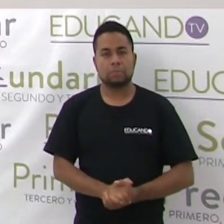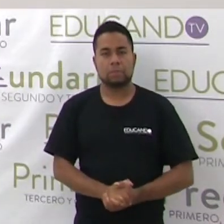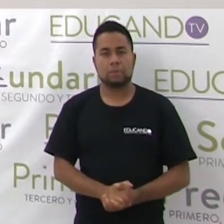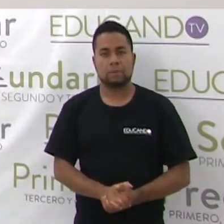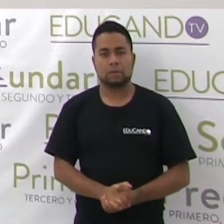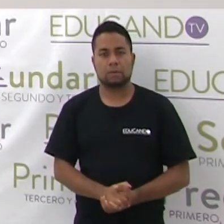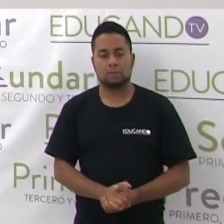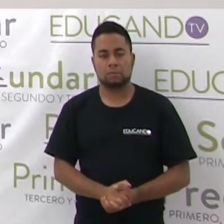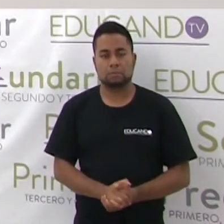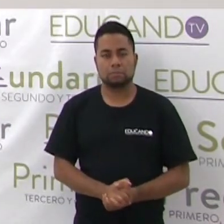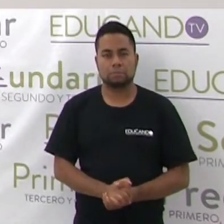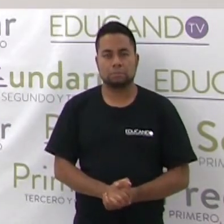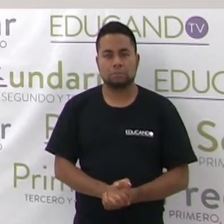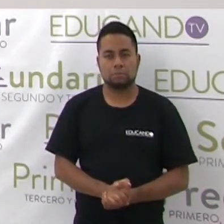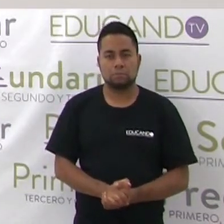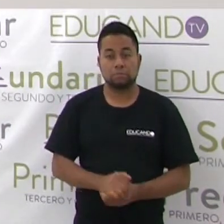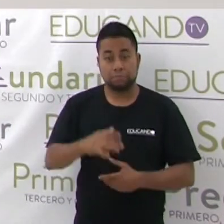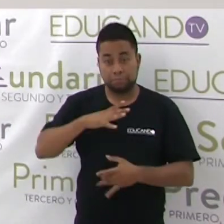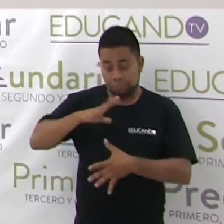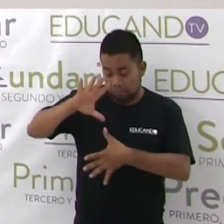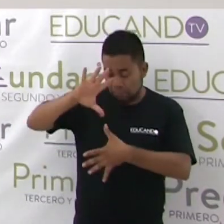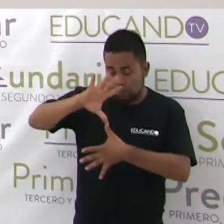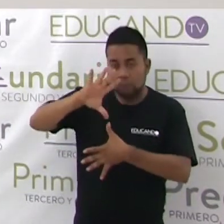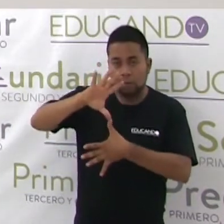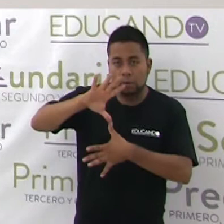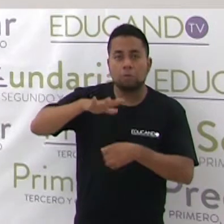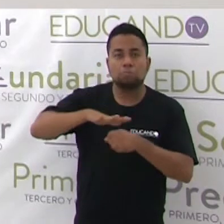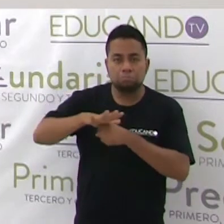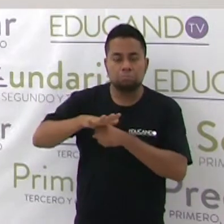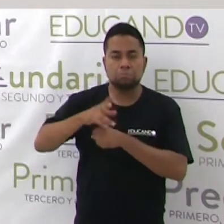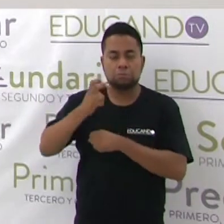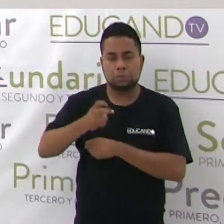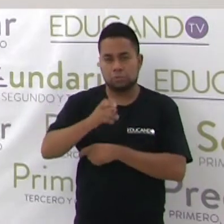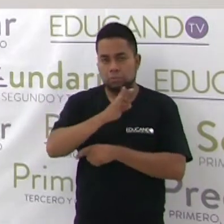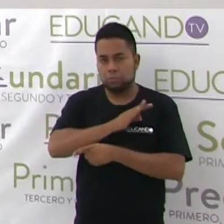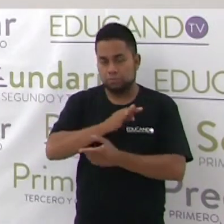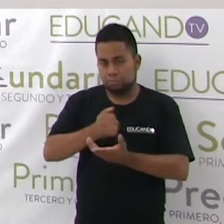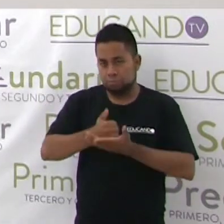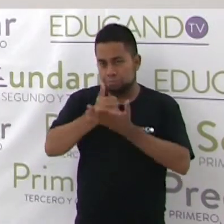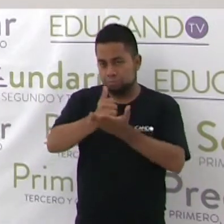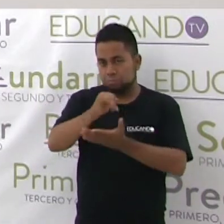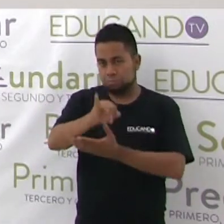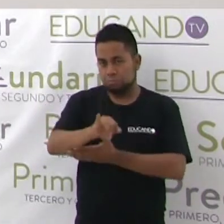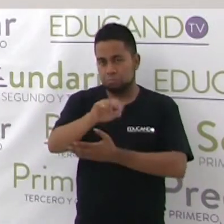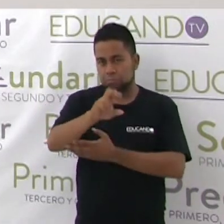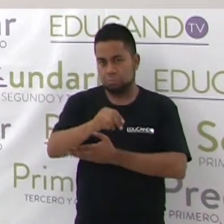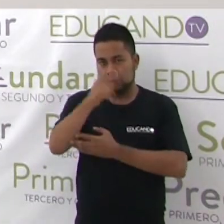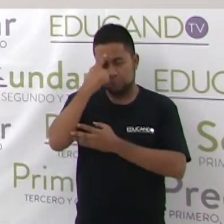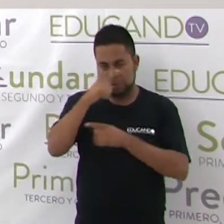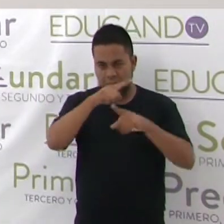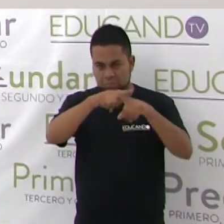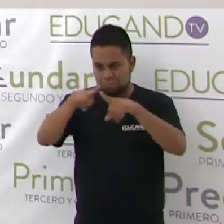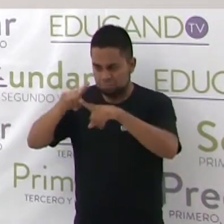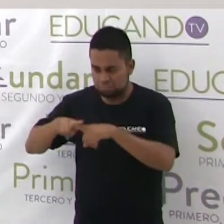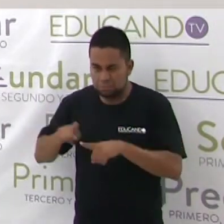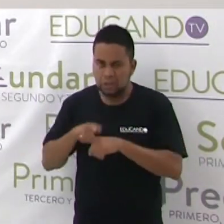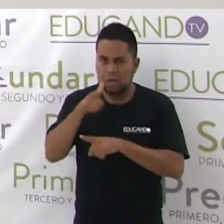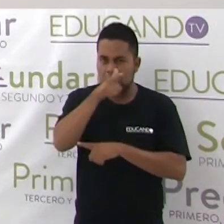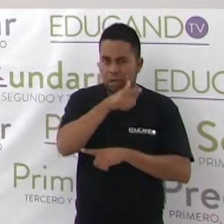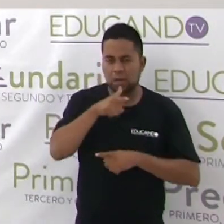americano, viendo sobre la influencia que esto puede tener sobre la diversidad de lenguas que hay